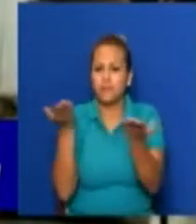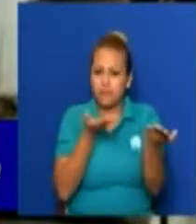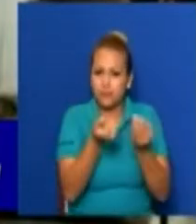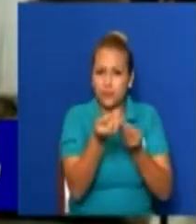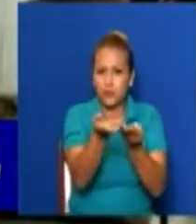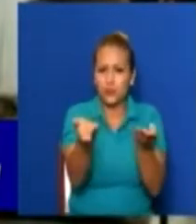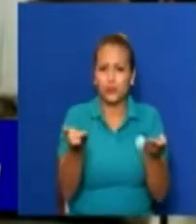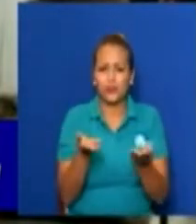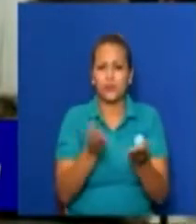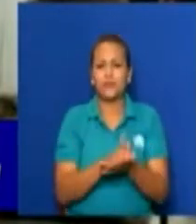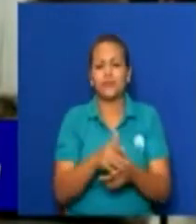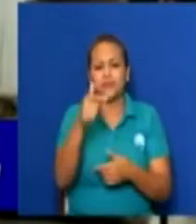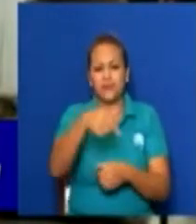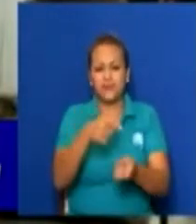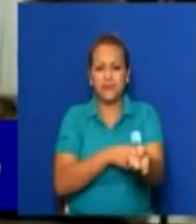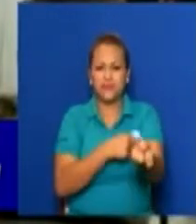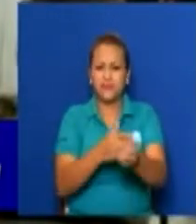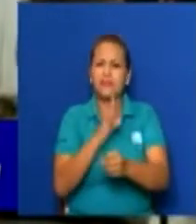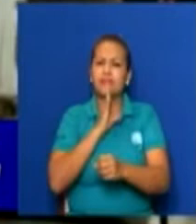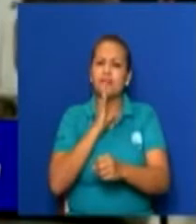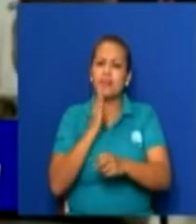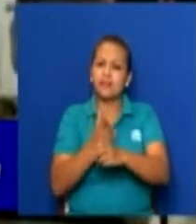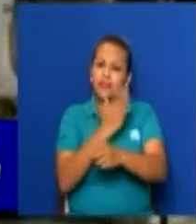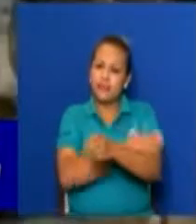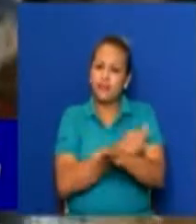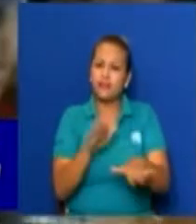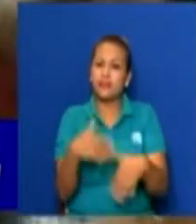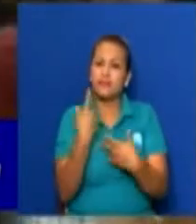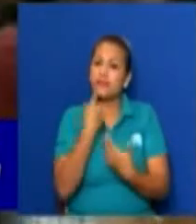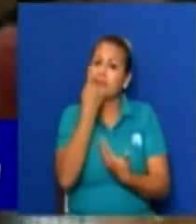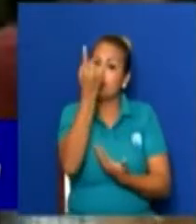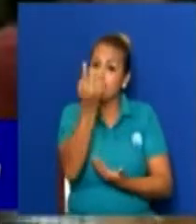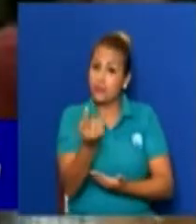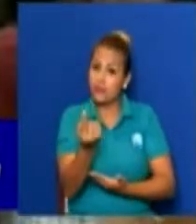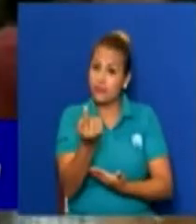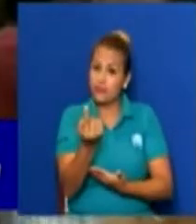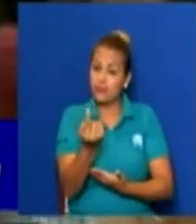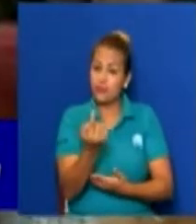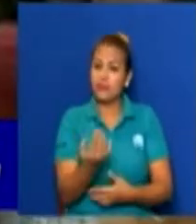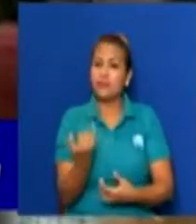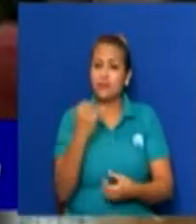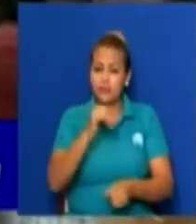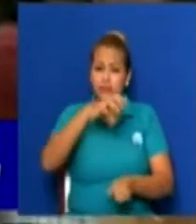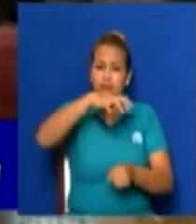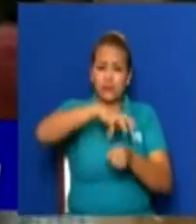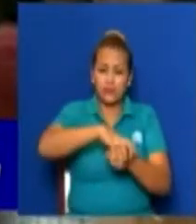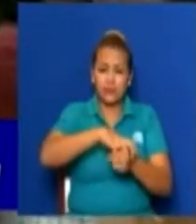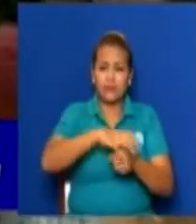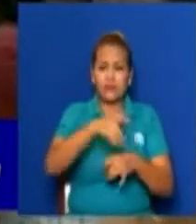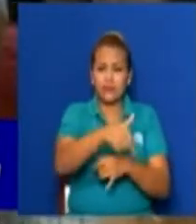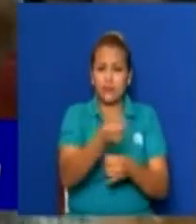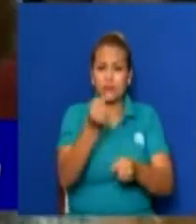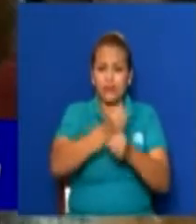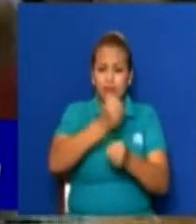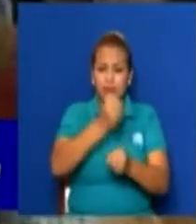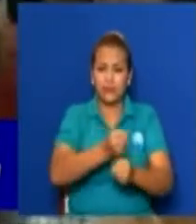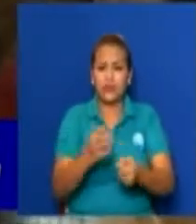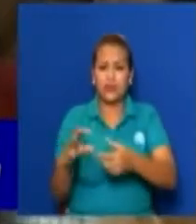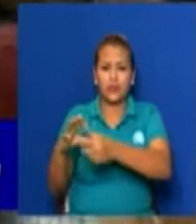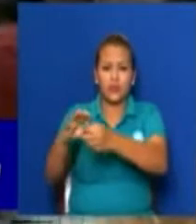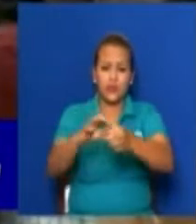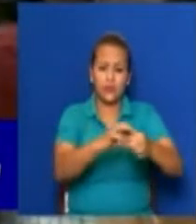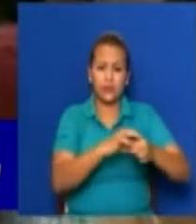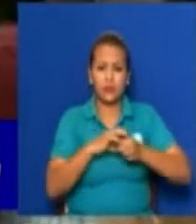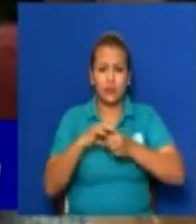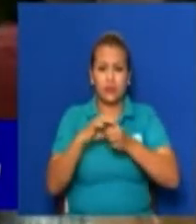hermano sindical dice, la comisión laboral en conjunto con los hermanos sindicales,